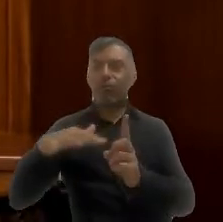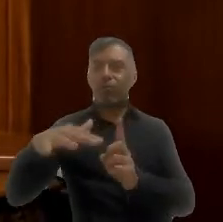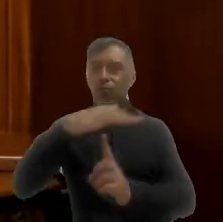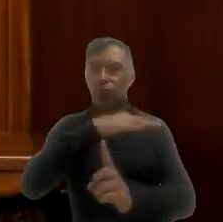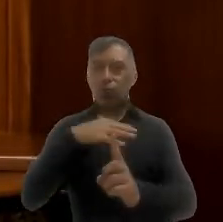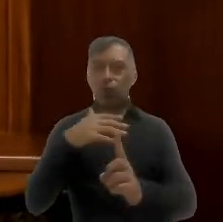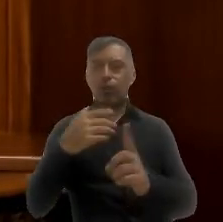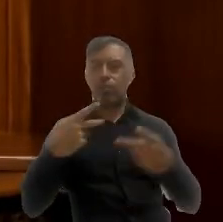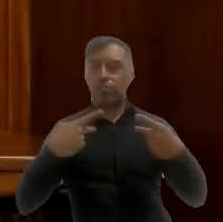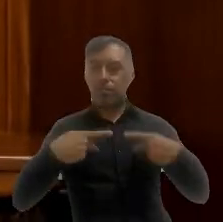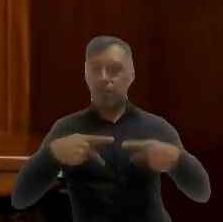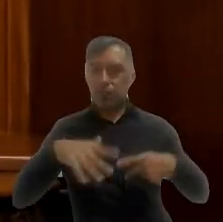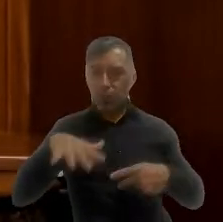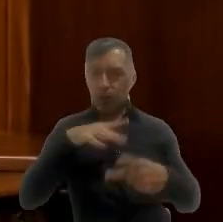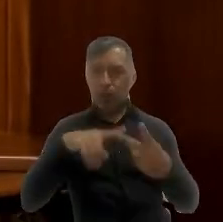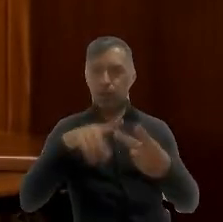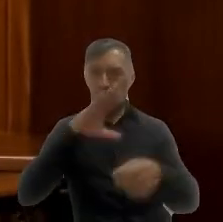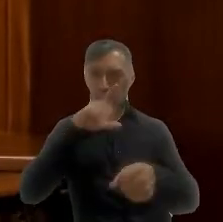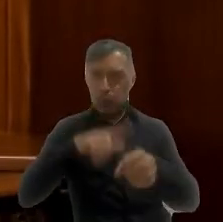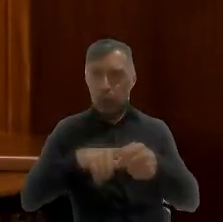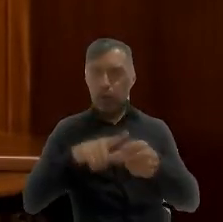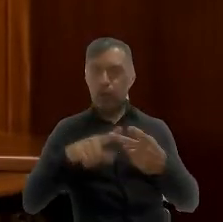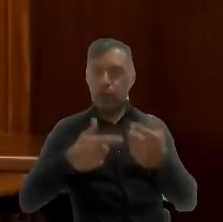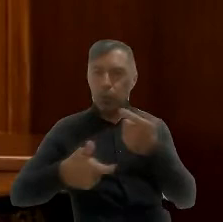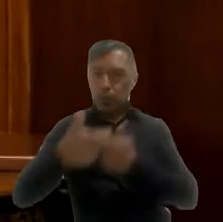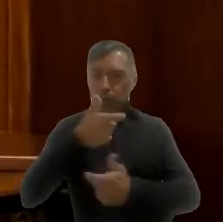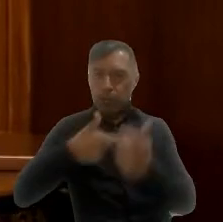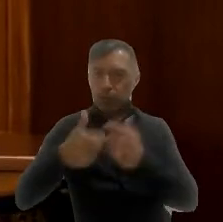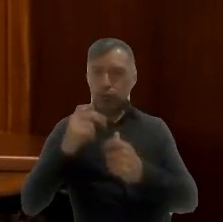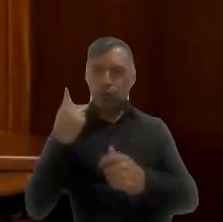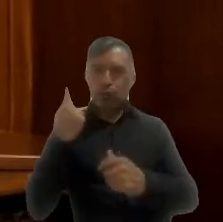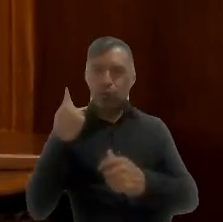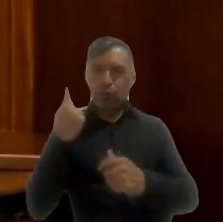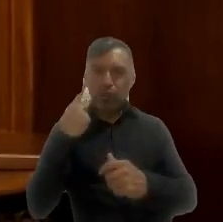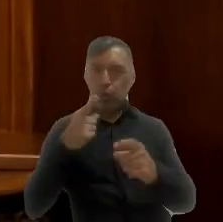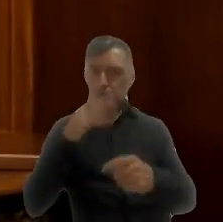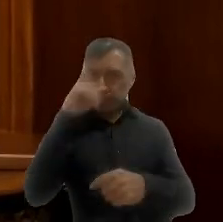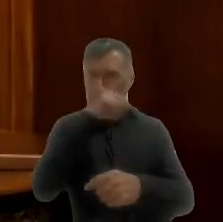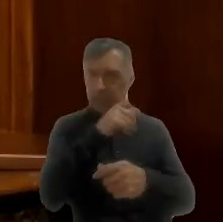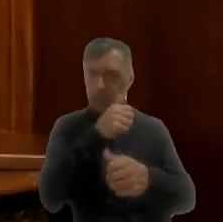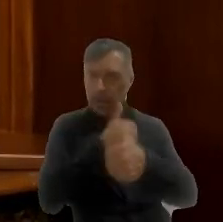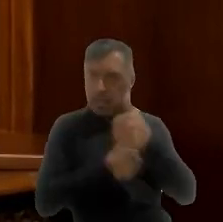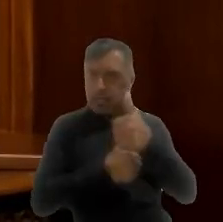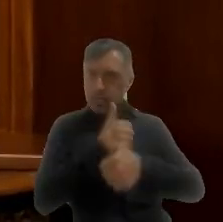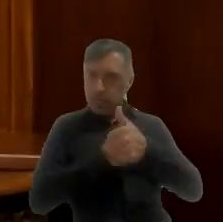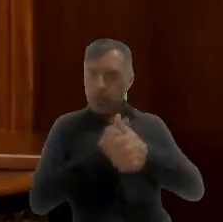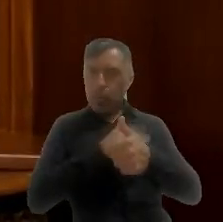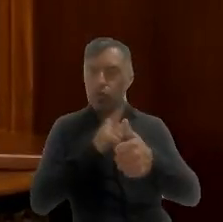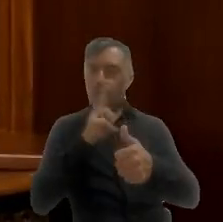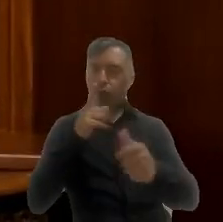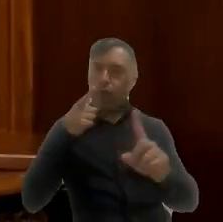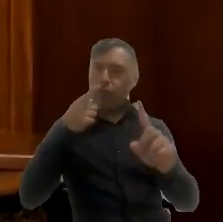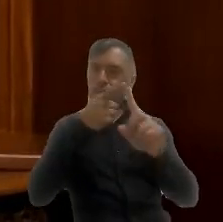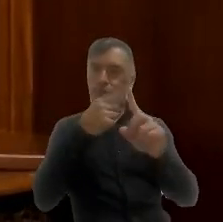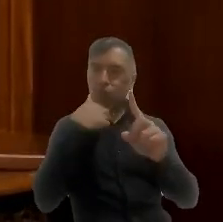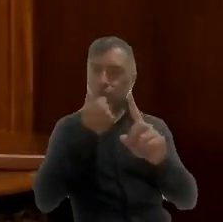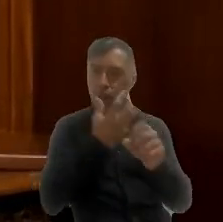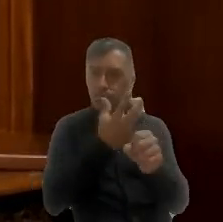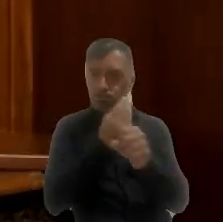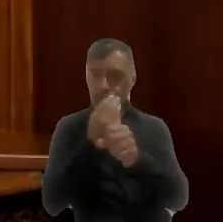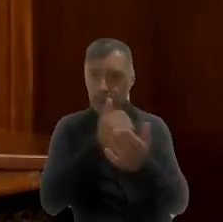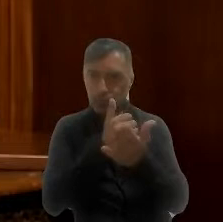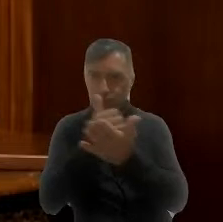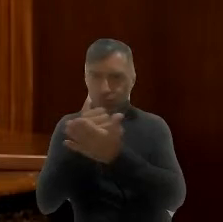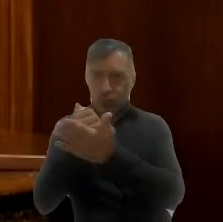culturales, económicos y políticos. Asimismo, tiene como visión ser una universidad